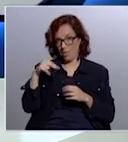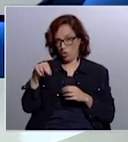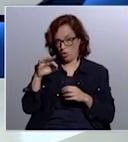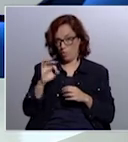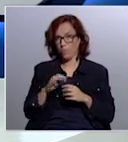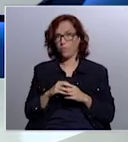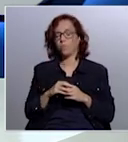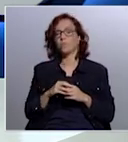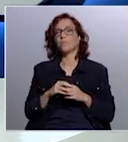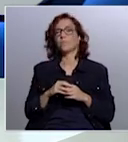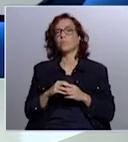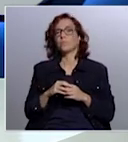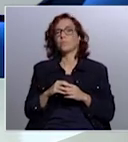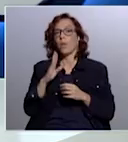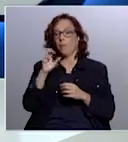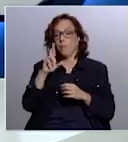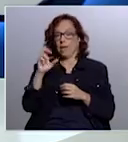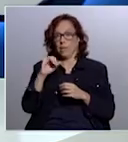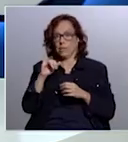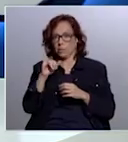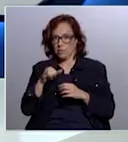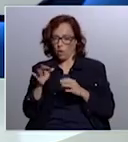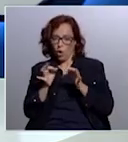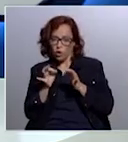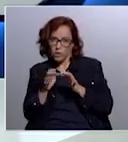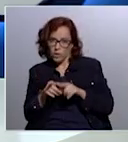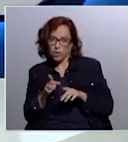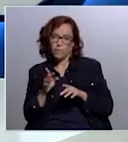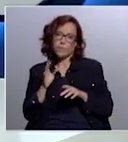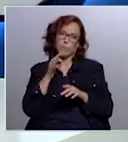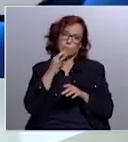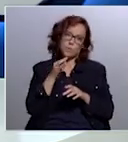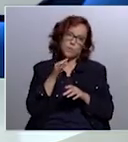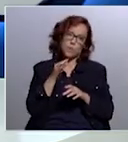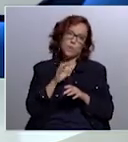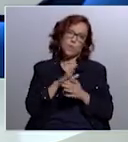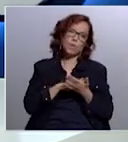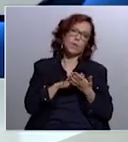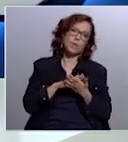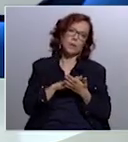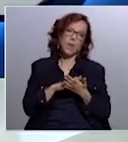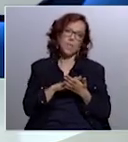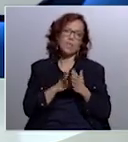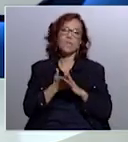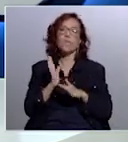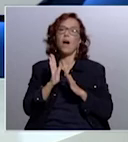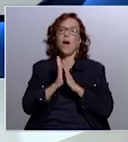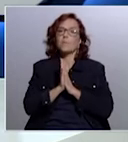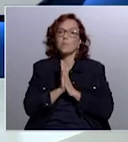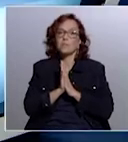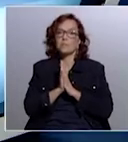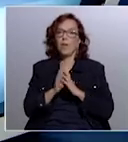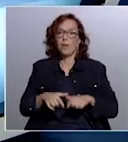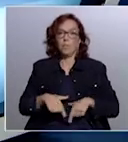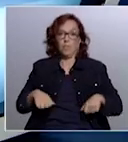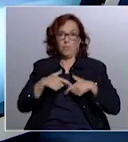claudia pérez coordina esta edición decía no se va a misa en bikini no de alguna manera no todo es para